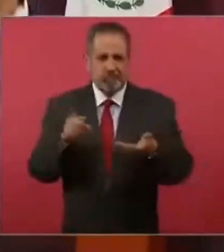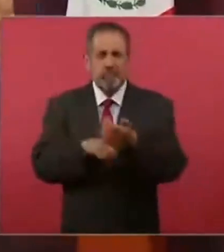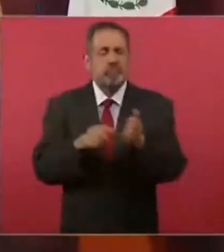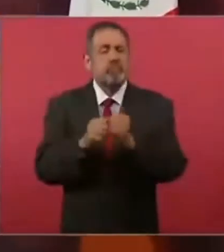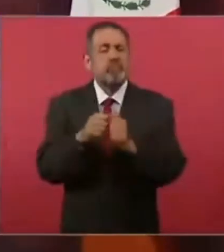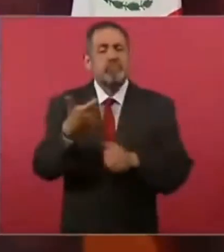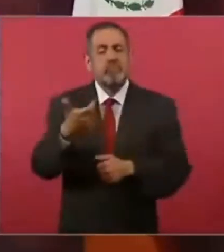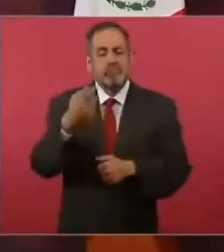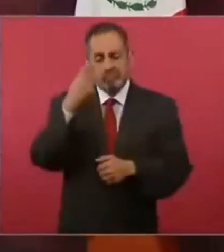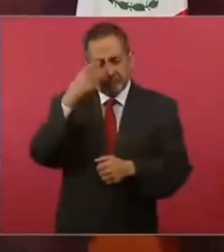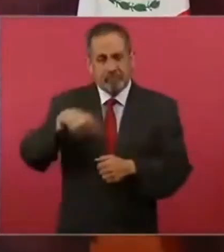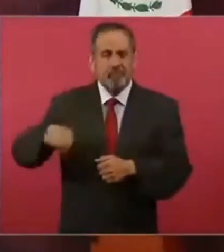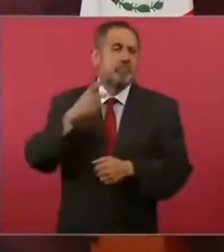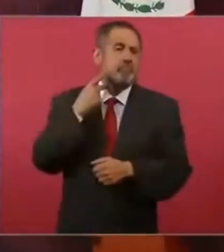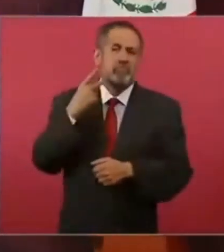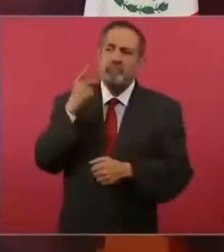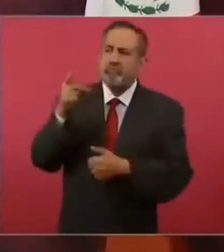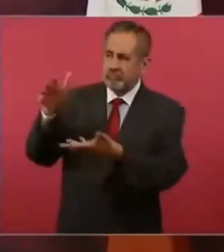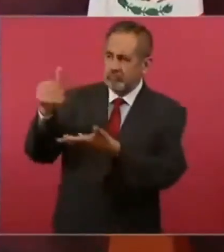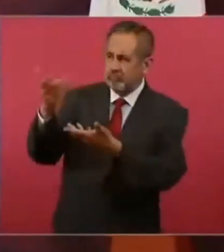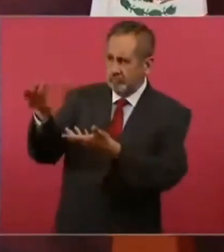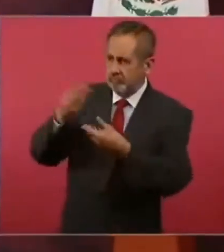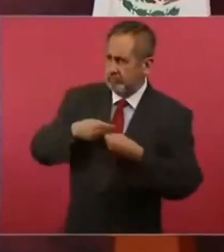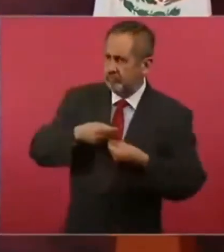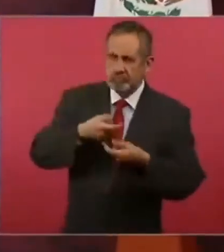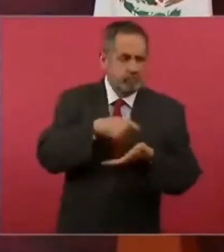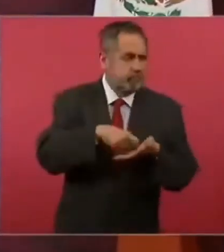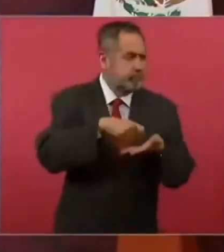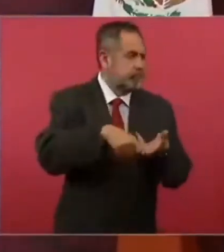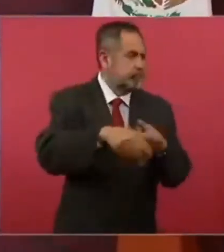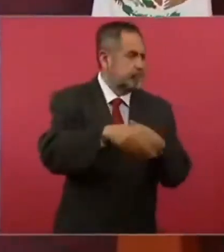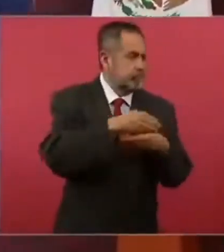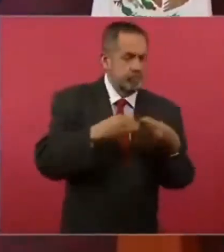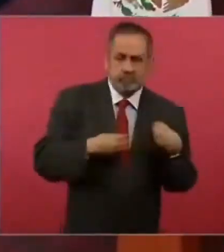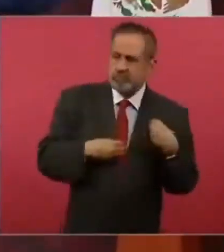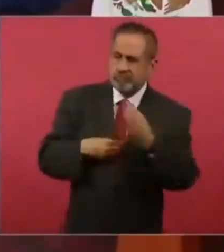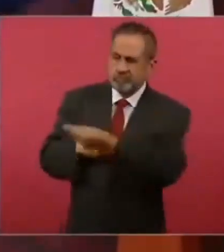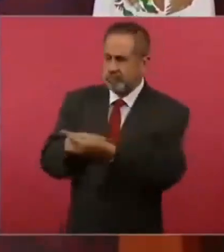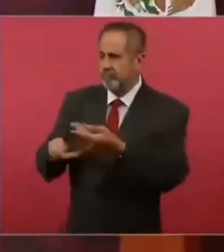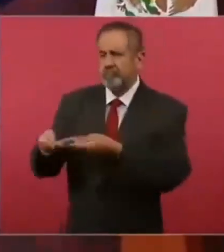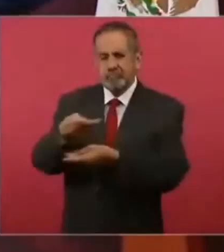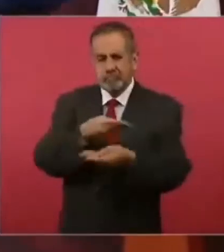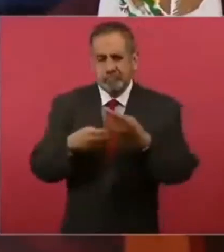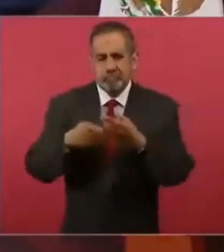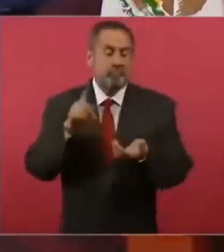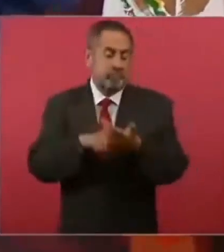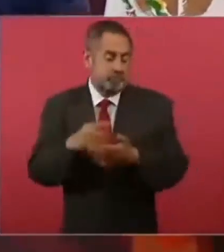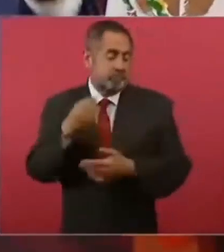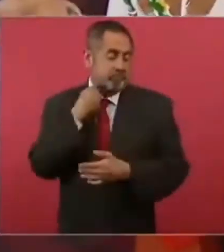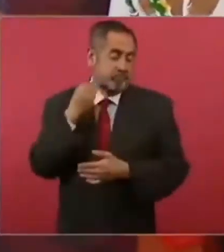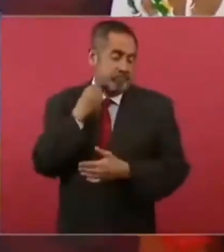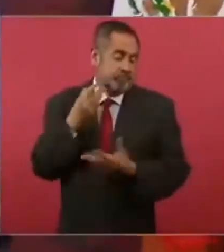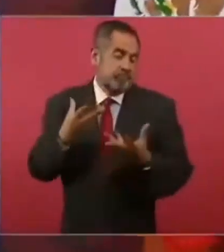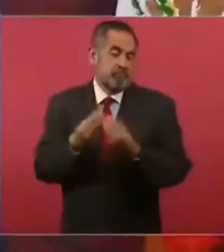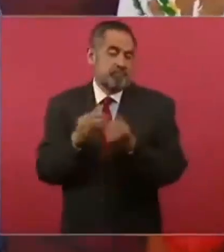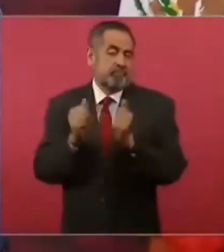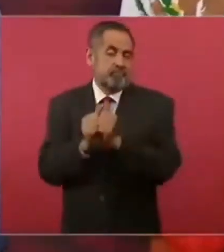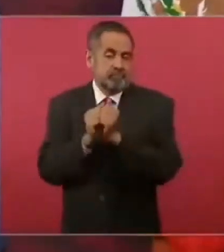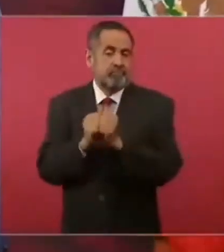dinero a políticos corruptos, y desde luego era el abogado